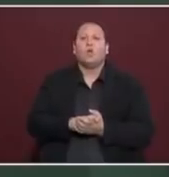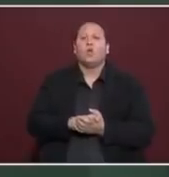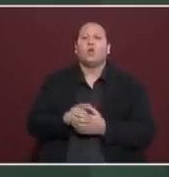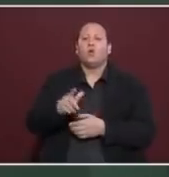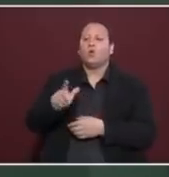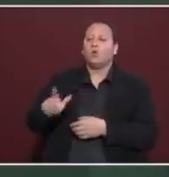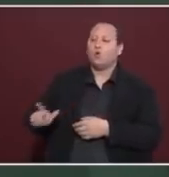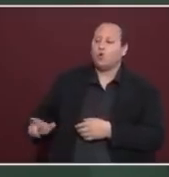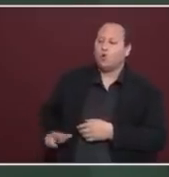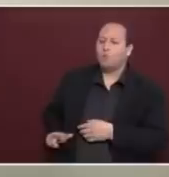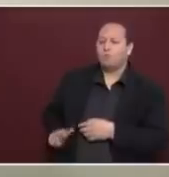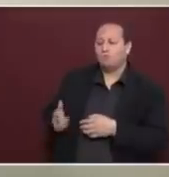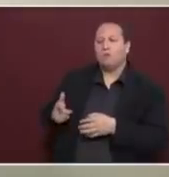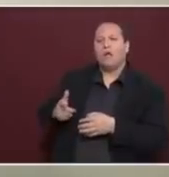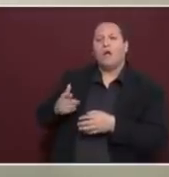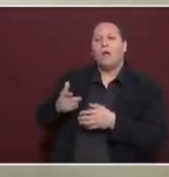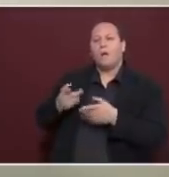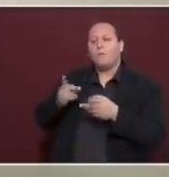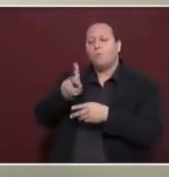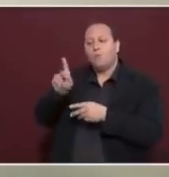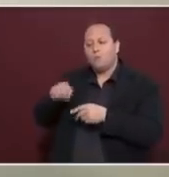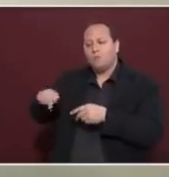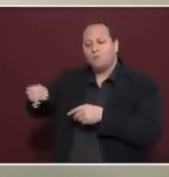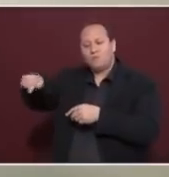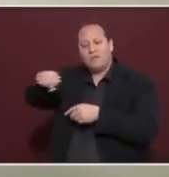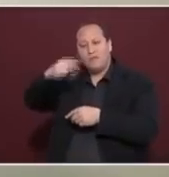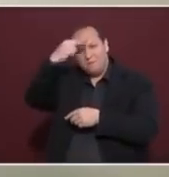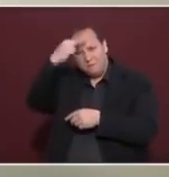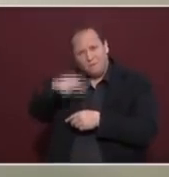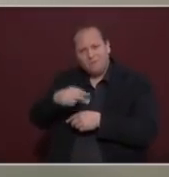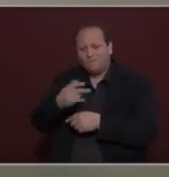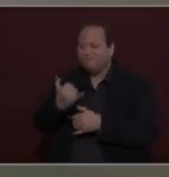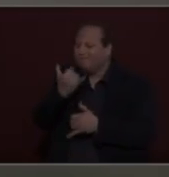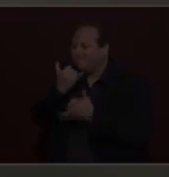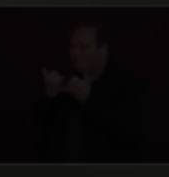de mexico con información de verónica torres lizama notimex